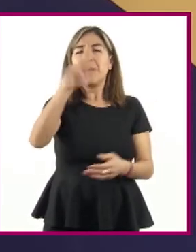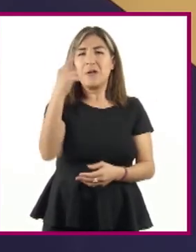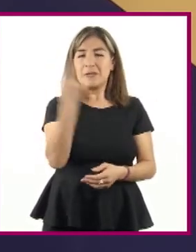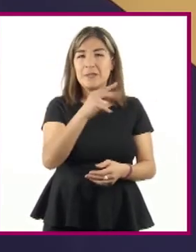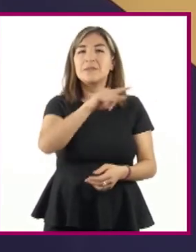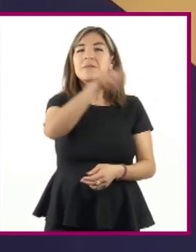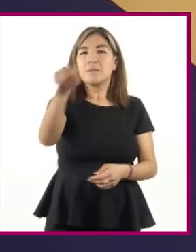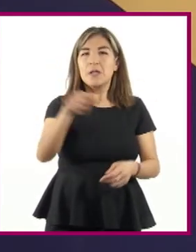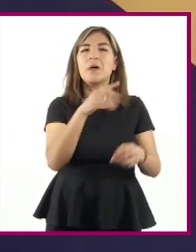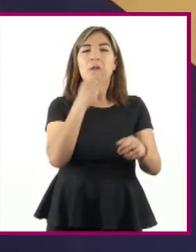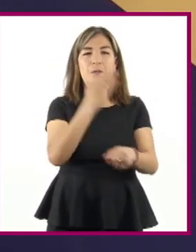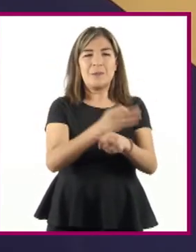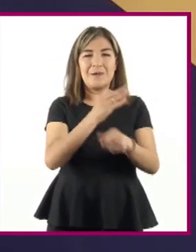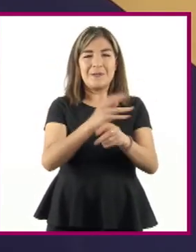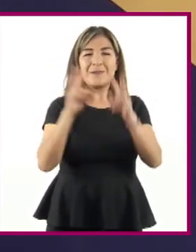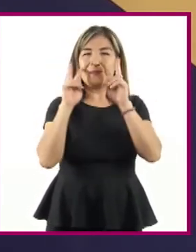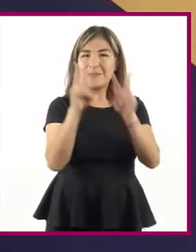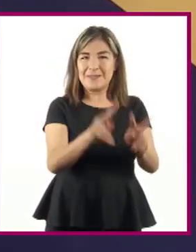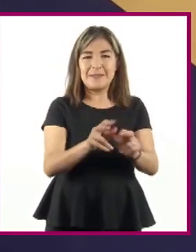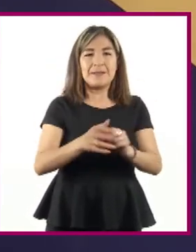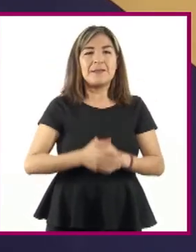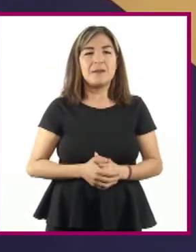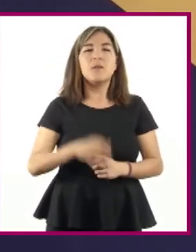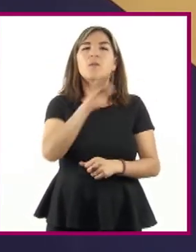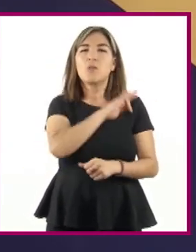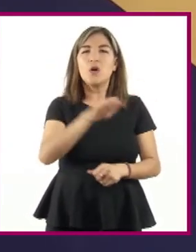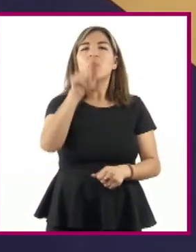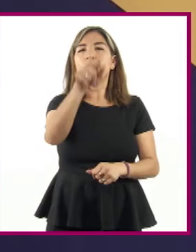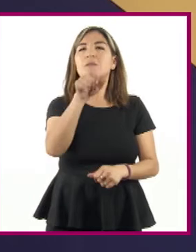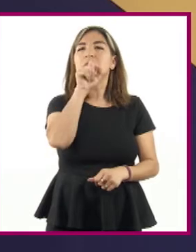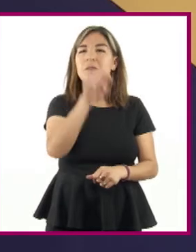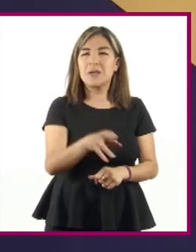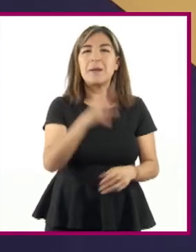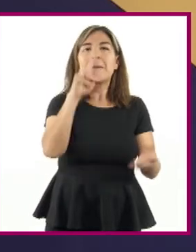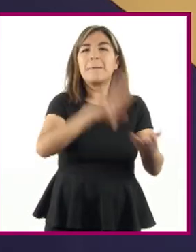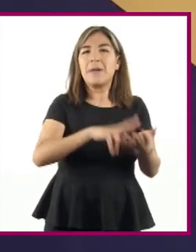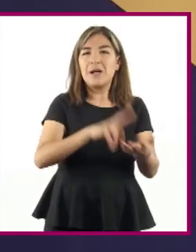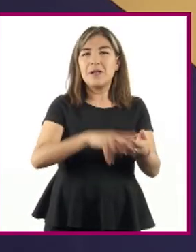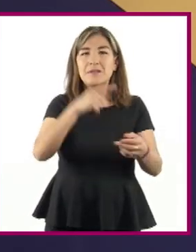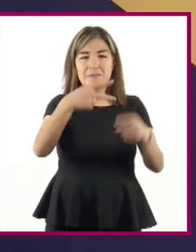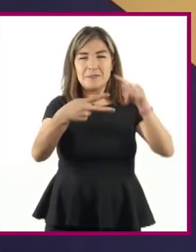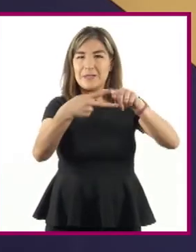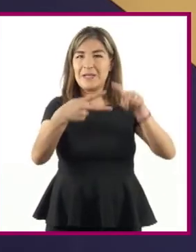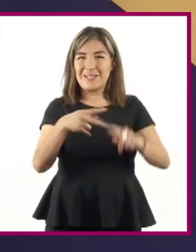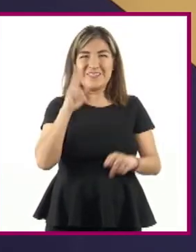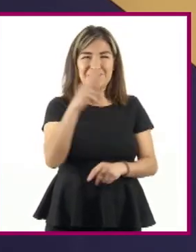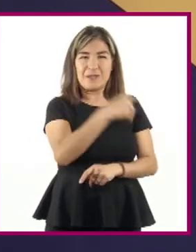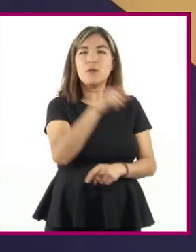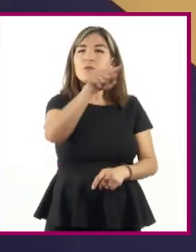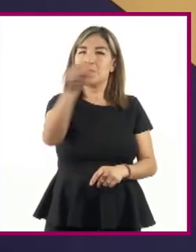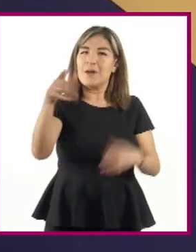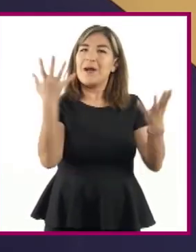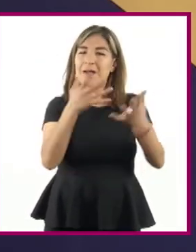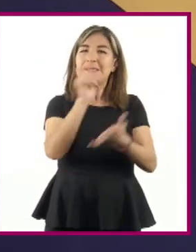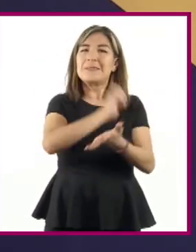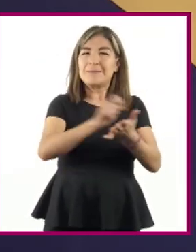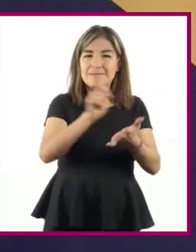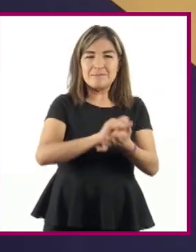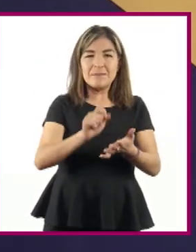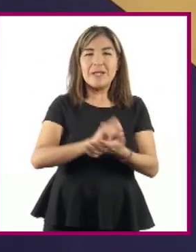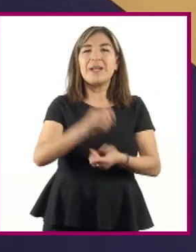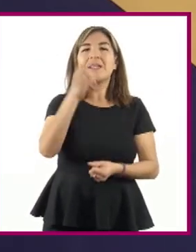que ustedes que nos acompañan en estos momentos puedan obtener los dos valores faltantes de la tabla, los cuales corresponden